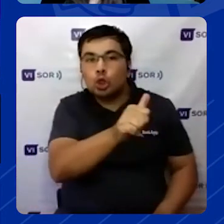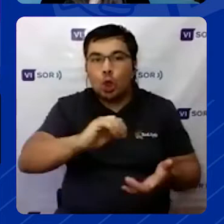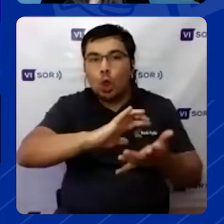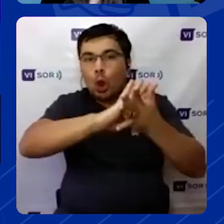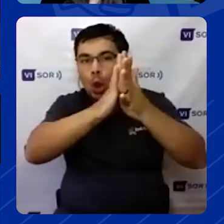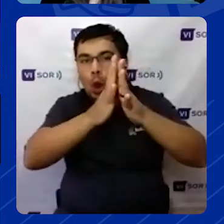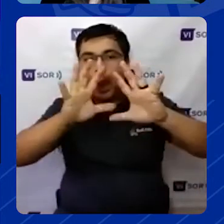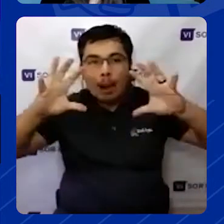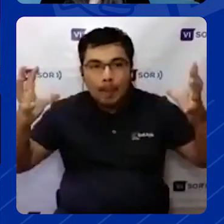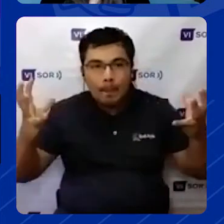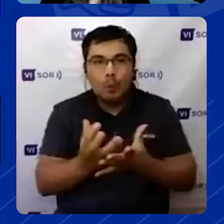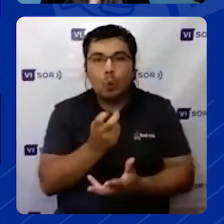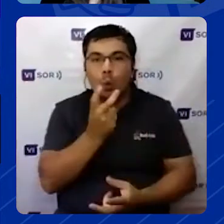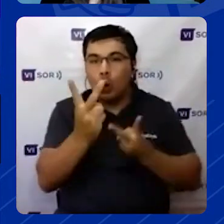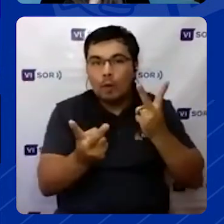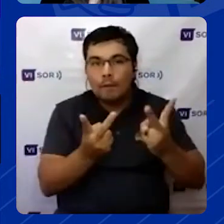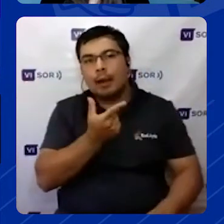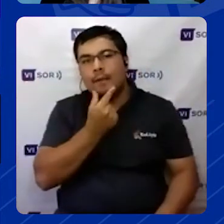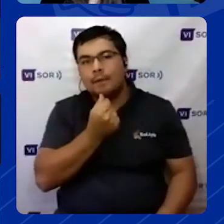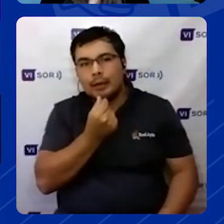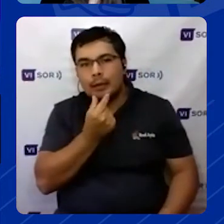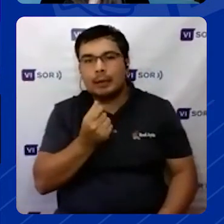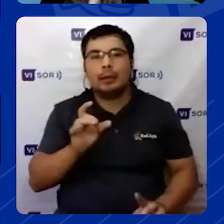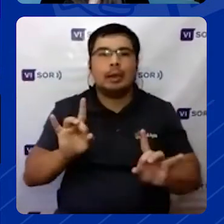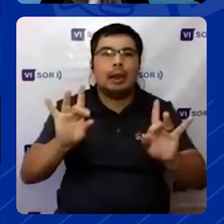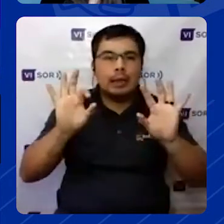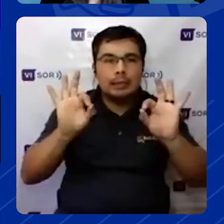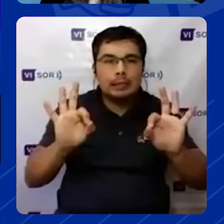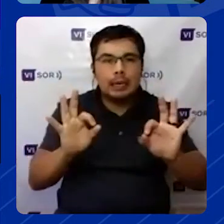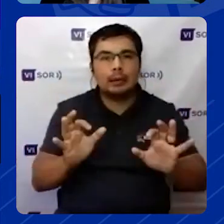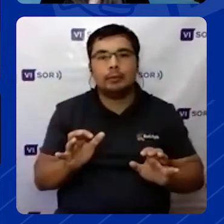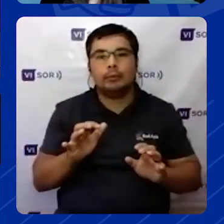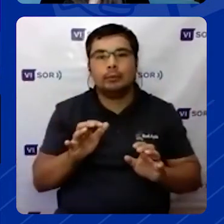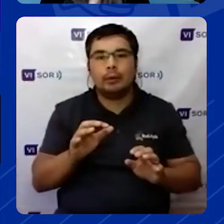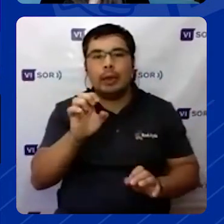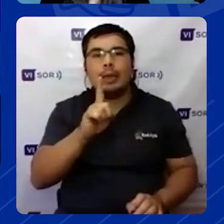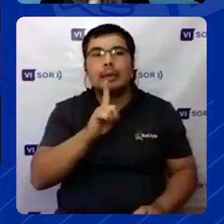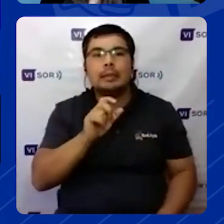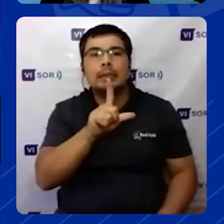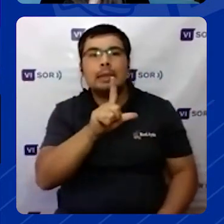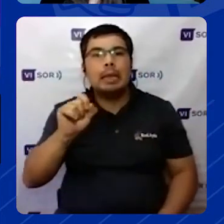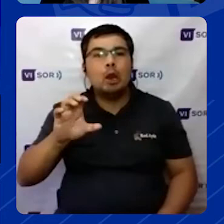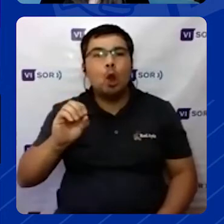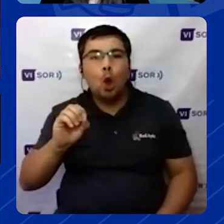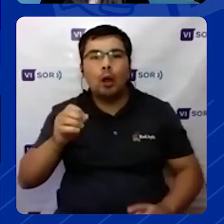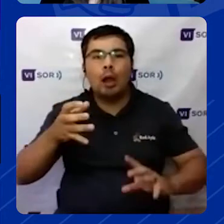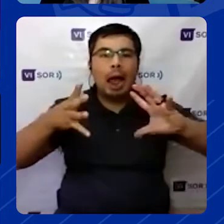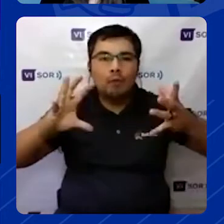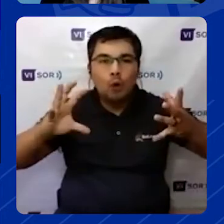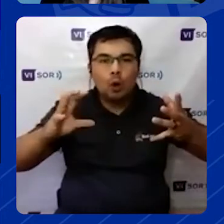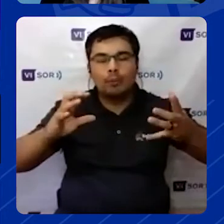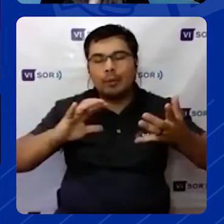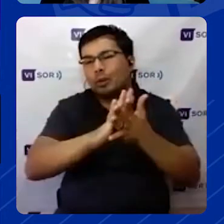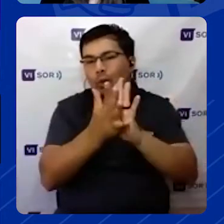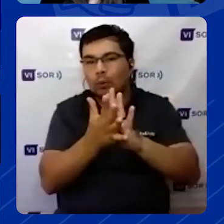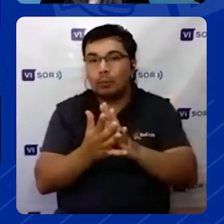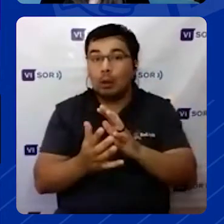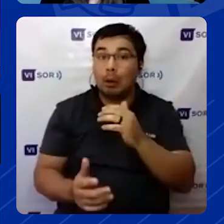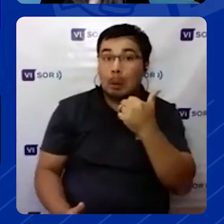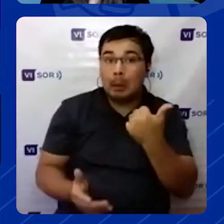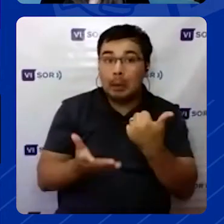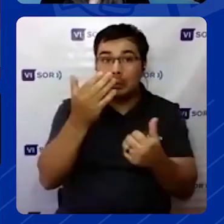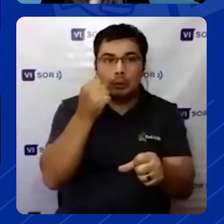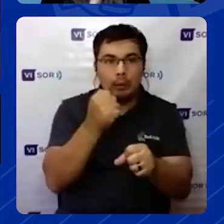practicidad, la sencillez, el estilo, entonces, pues le convence enseguida. Sí, o sea, trabajan, hacen hartas cosas.